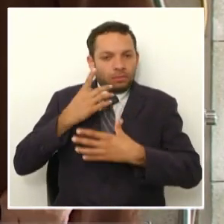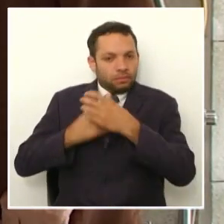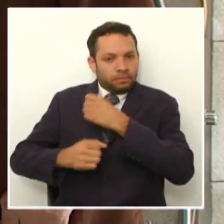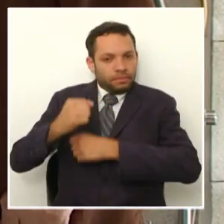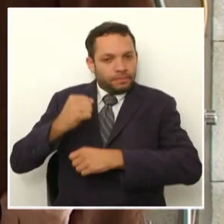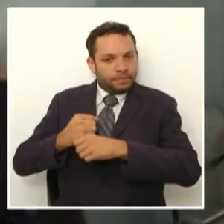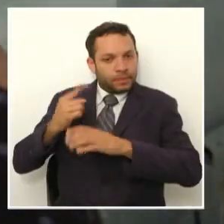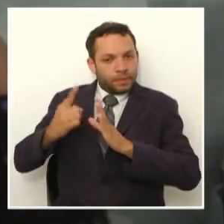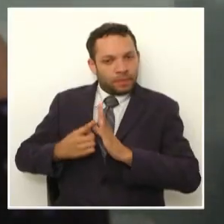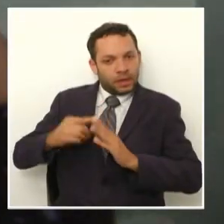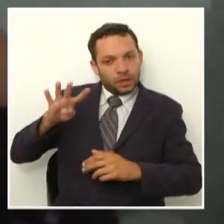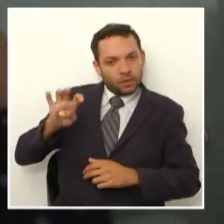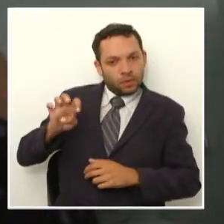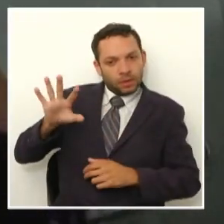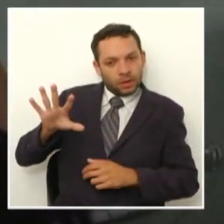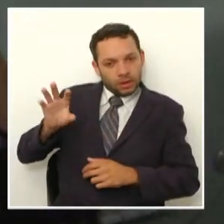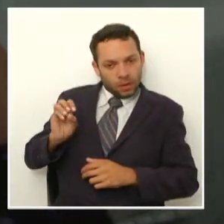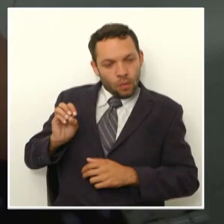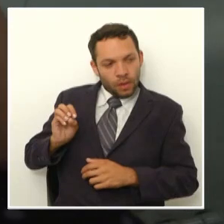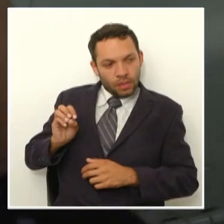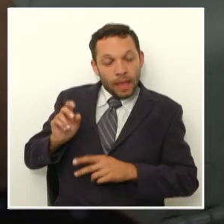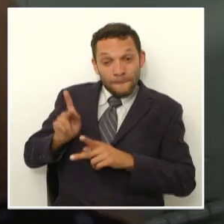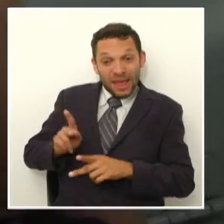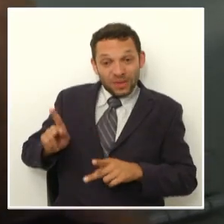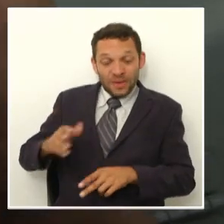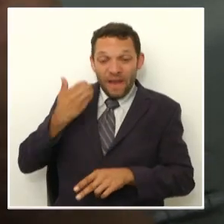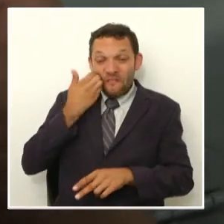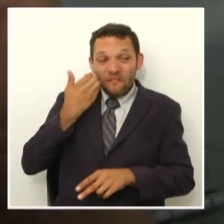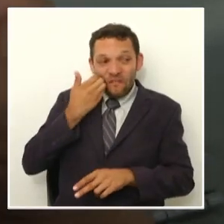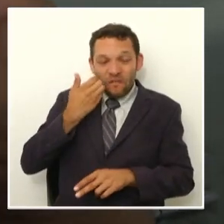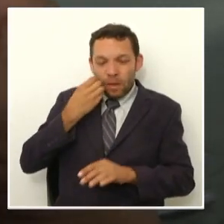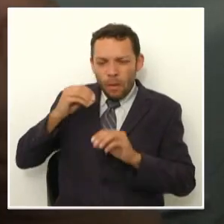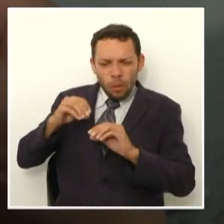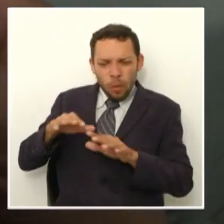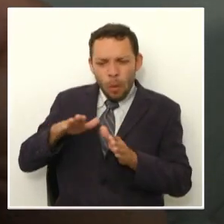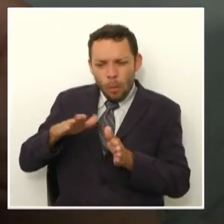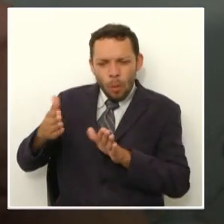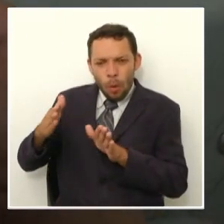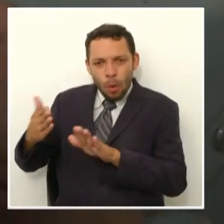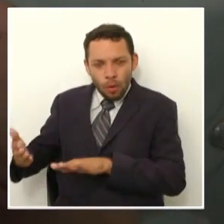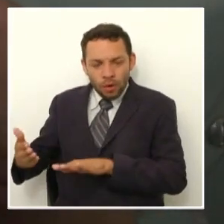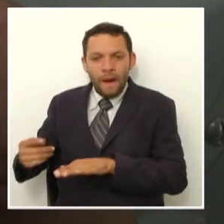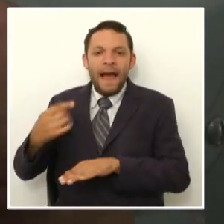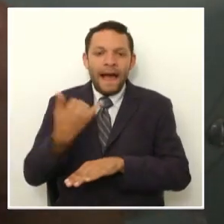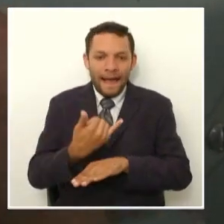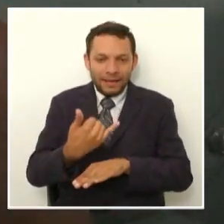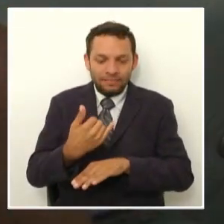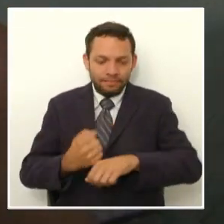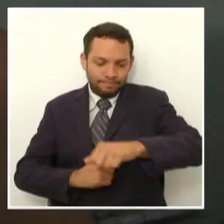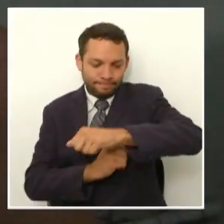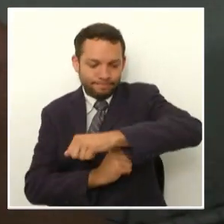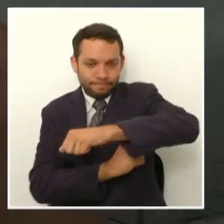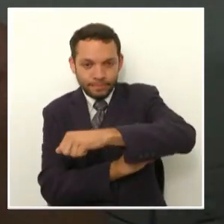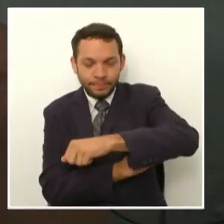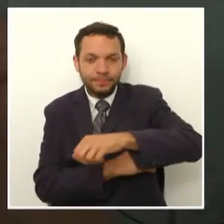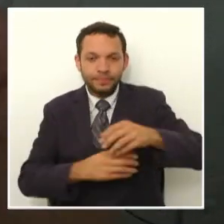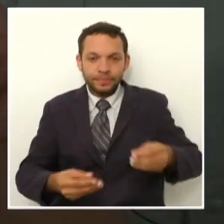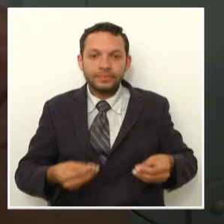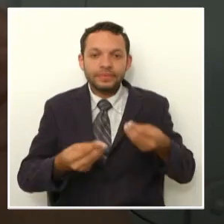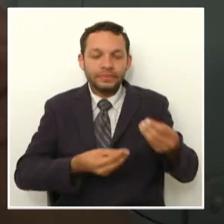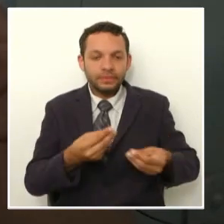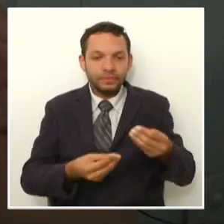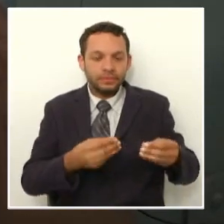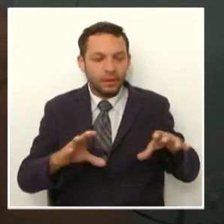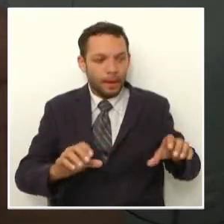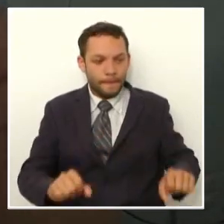50, que mató una gran cantidad de personas. Con este tipo de equipos se salvaron muchas personas. Este